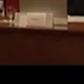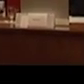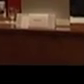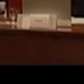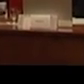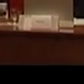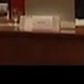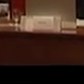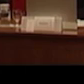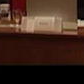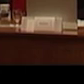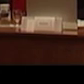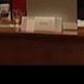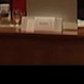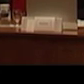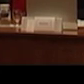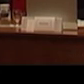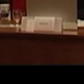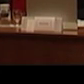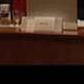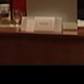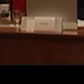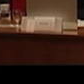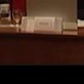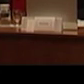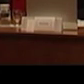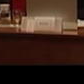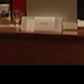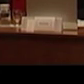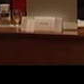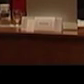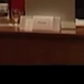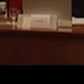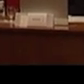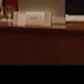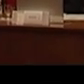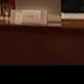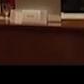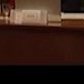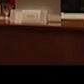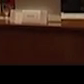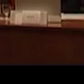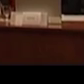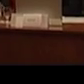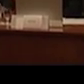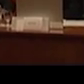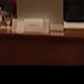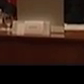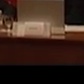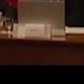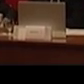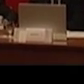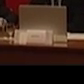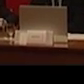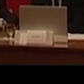decía que tras la pausa del café vamos a dar inicio a la a la a esta